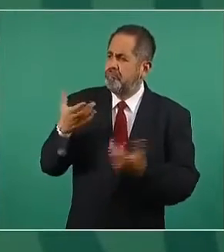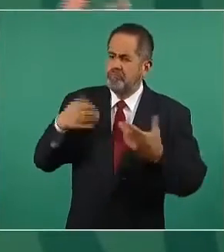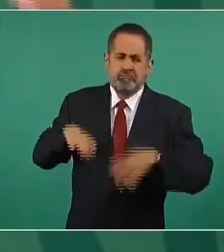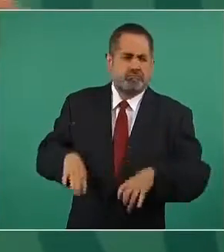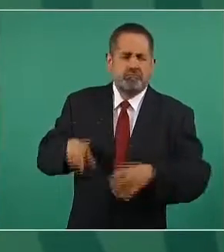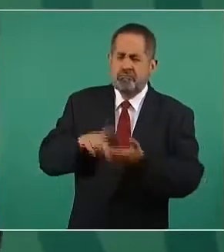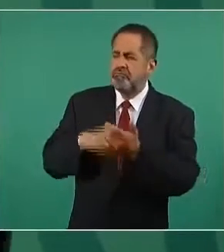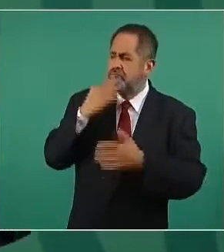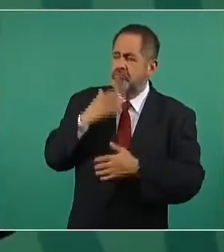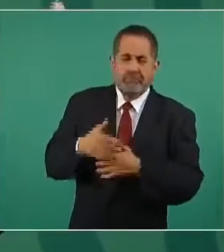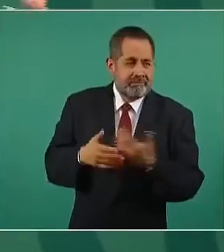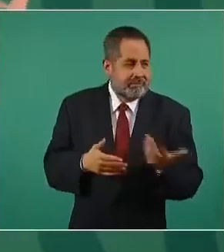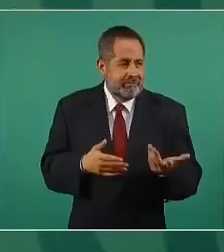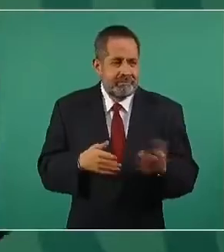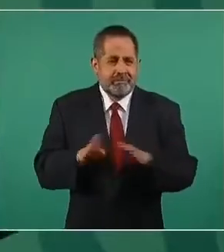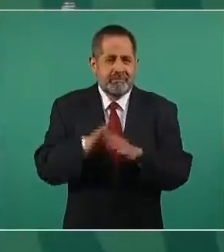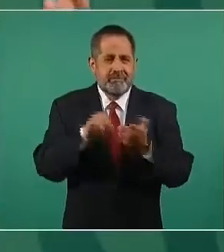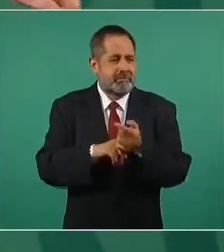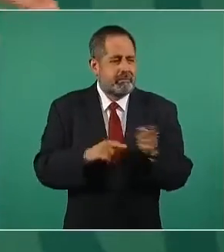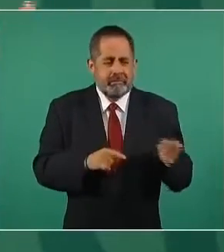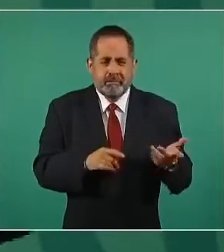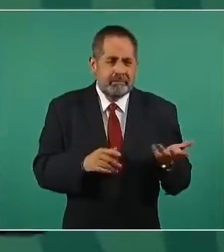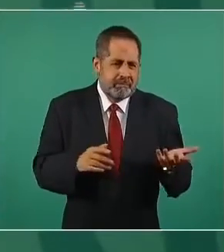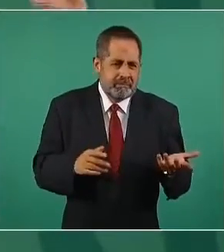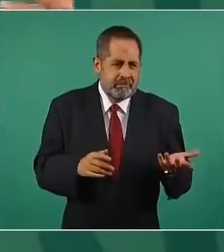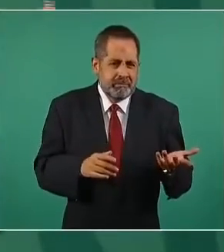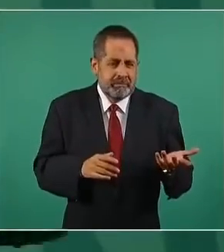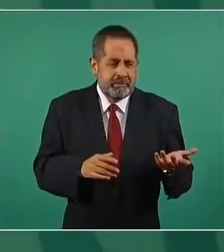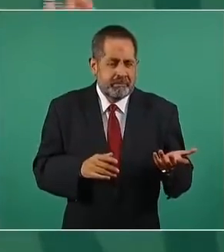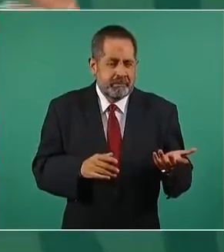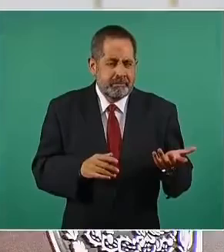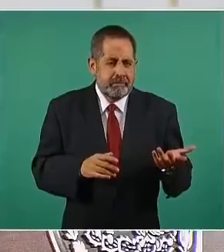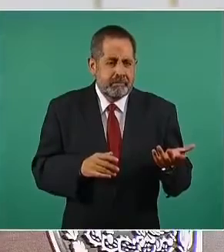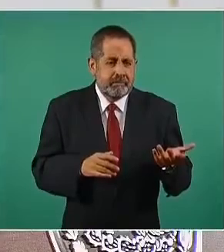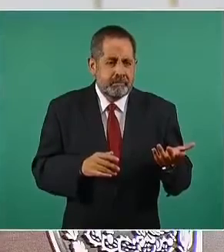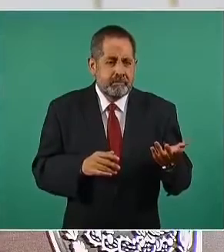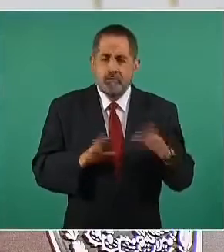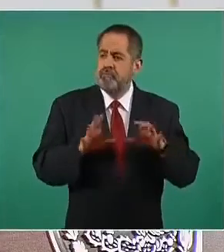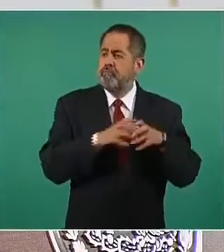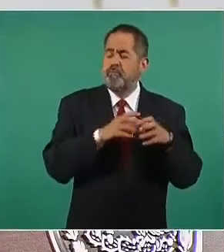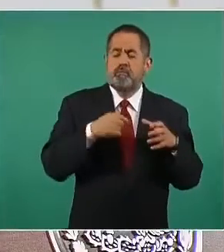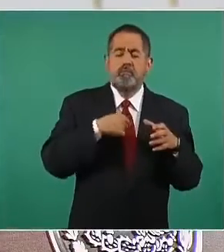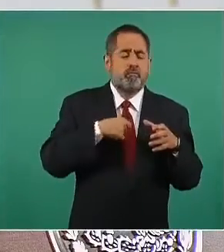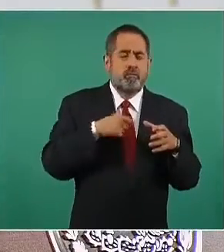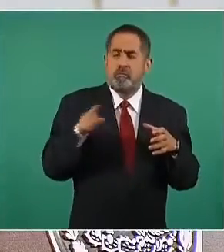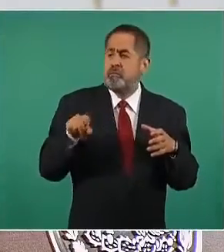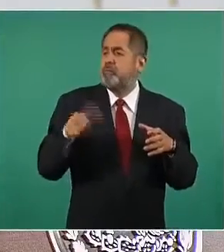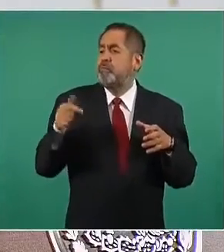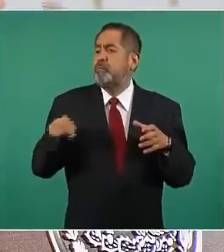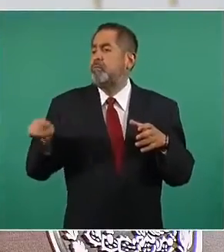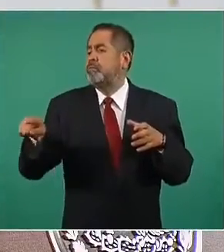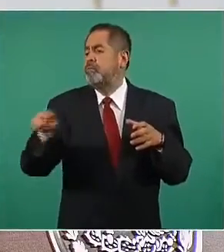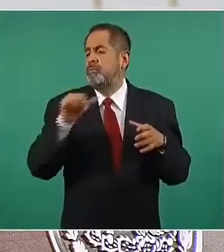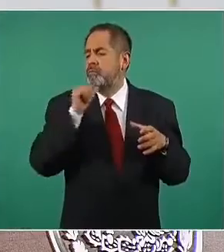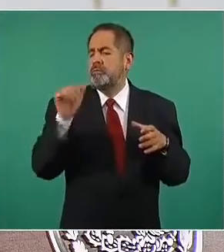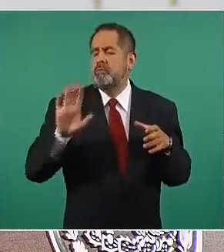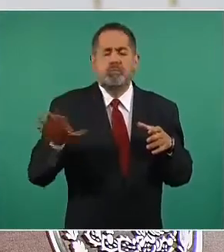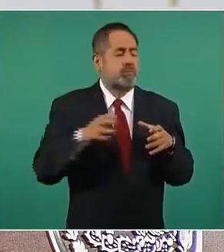el que se piense en que nada más son ellos los